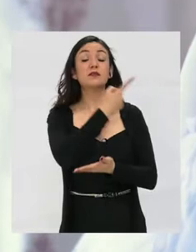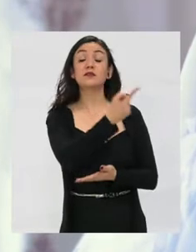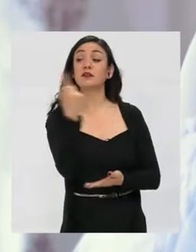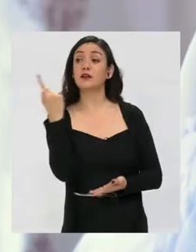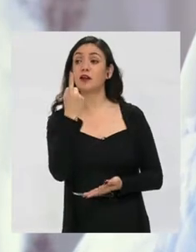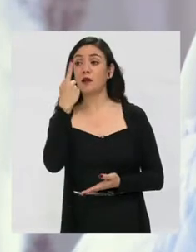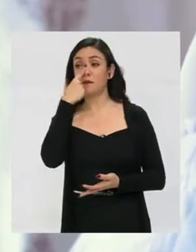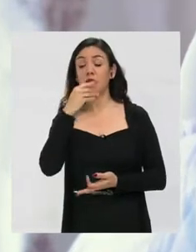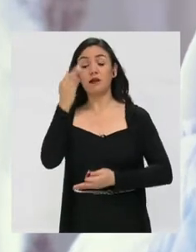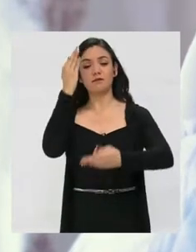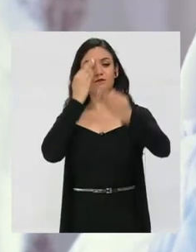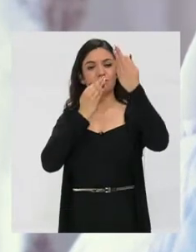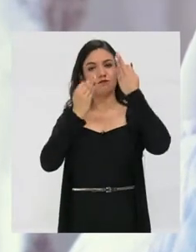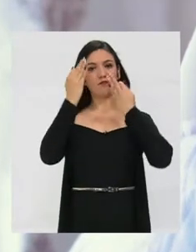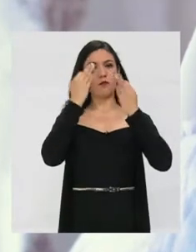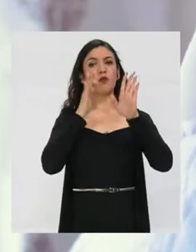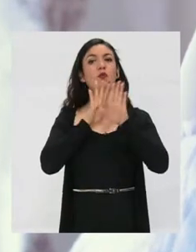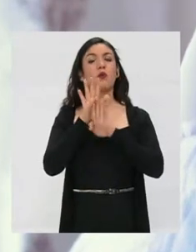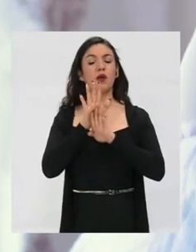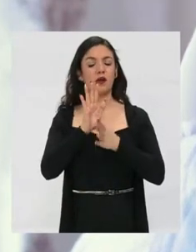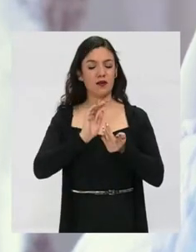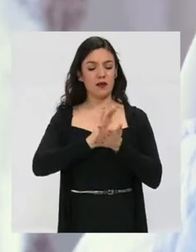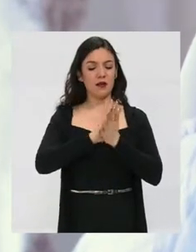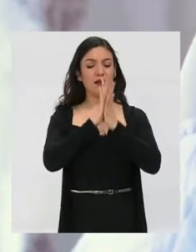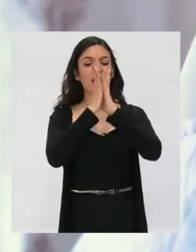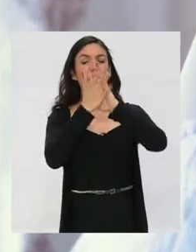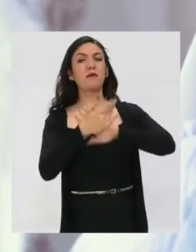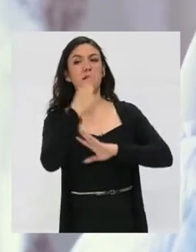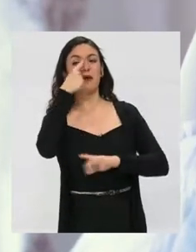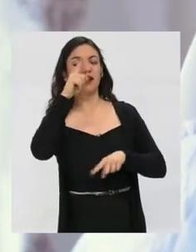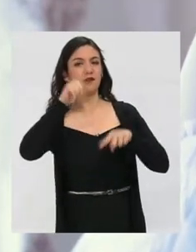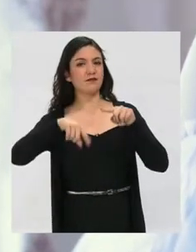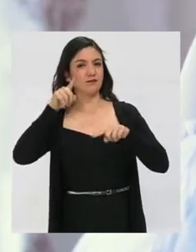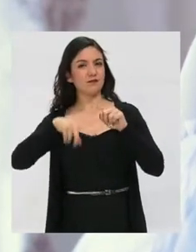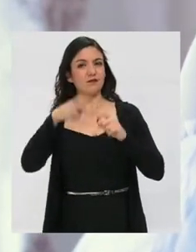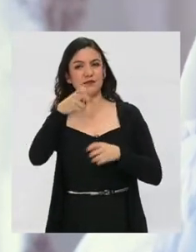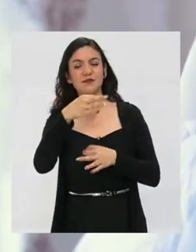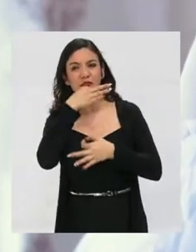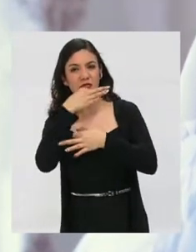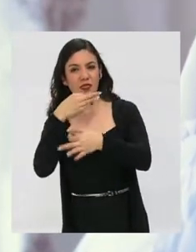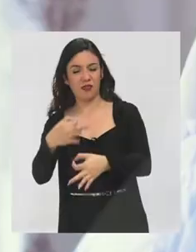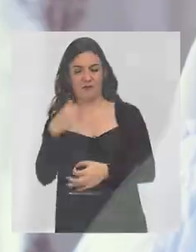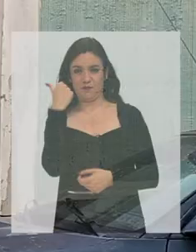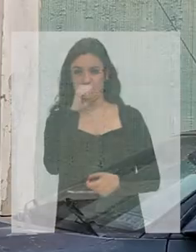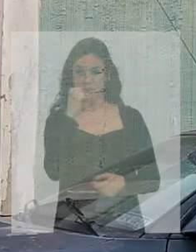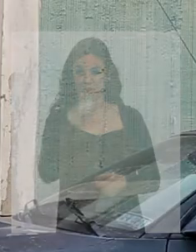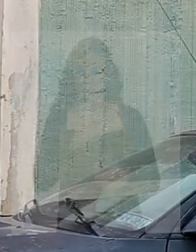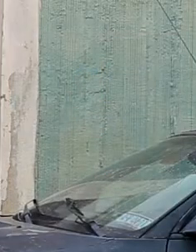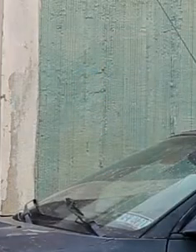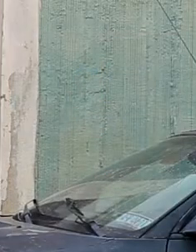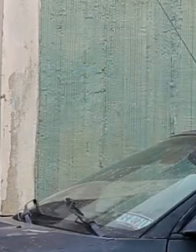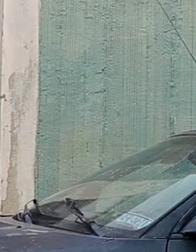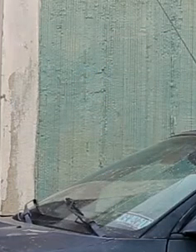Tu Ser, que se dedica al tratamiento y a la rehabilitación en adicciones.